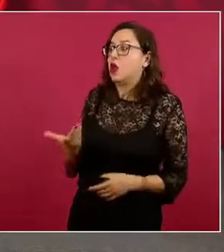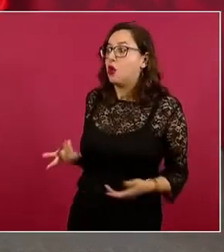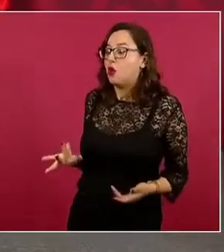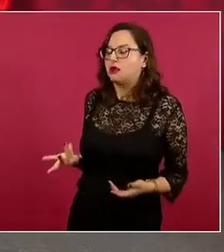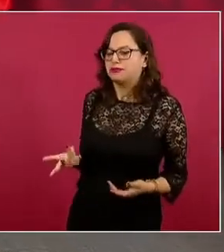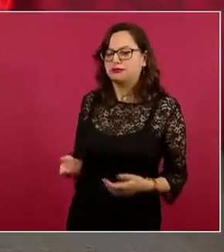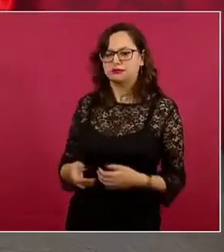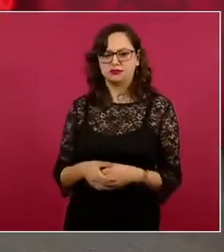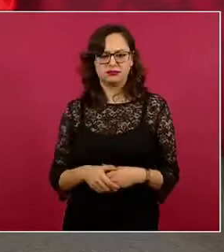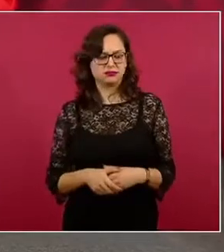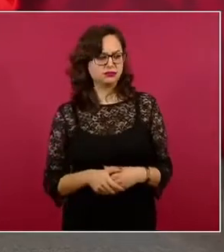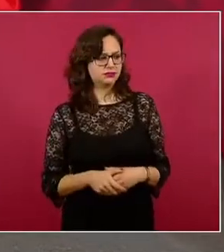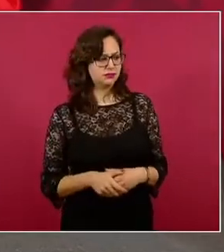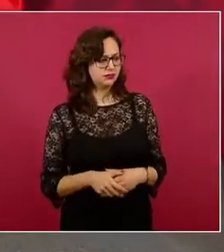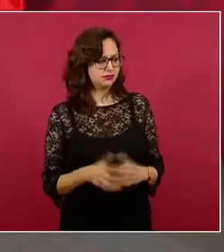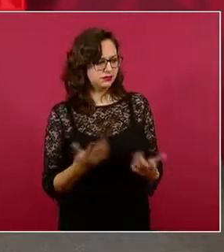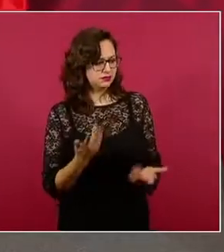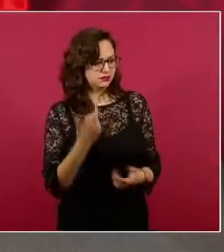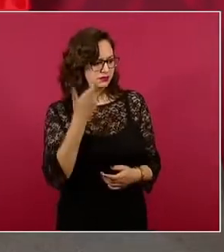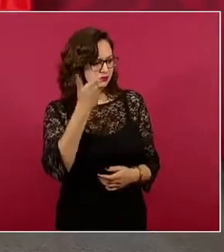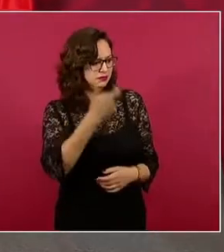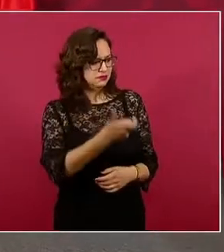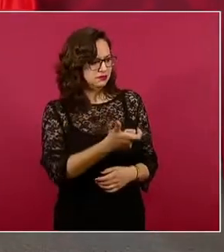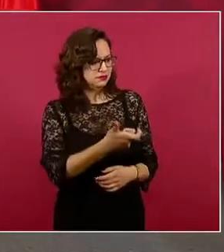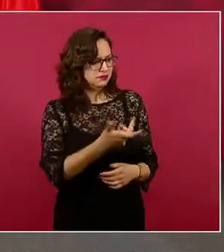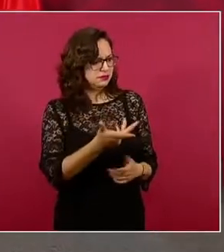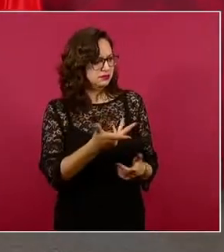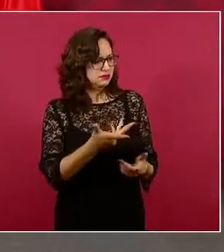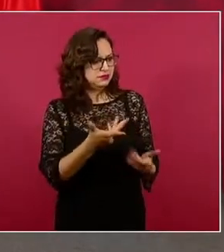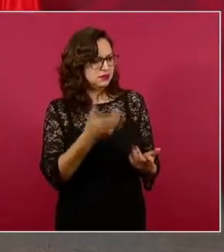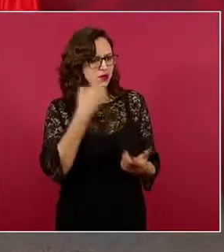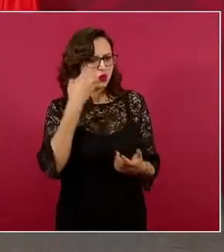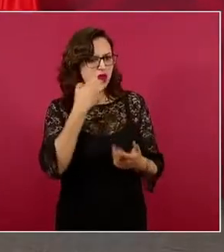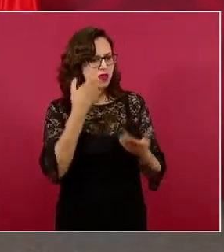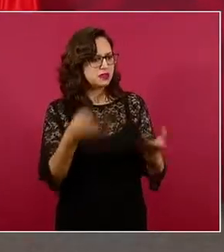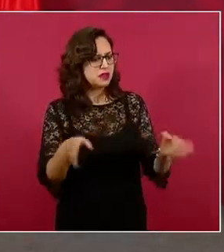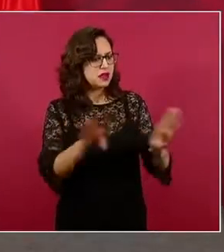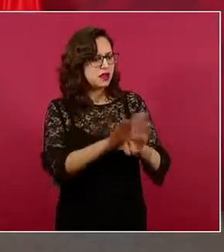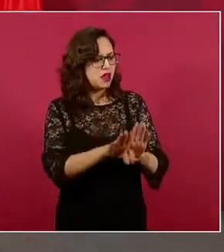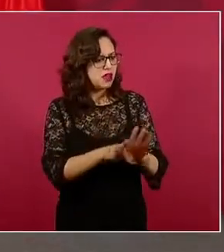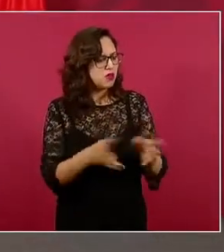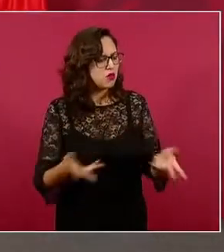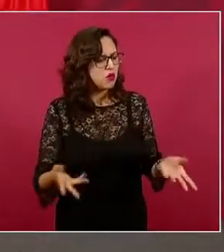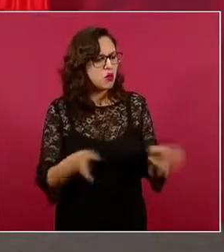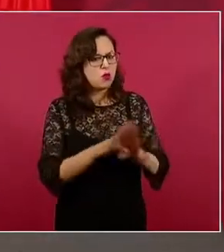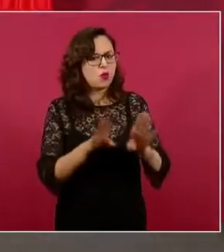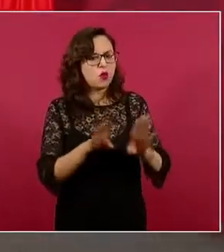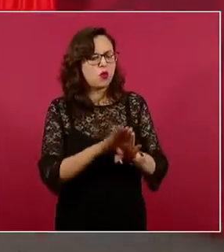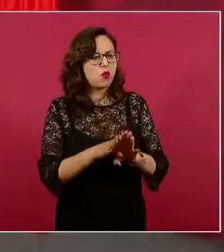Y se supone que era para pagar a maestros